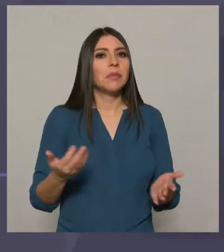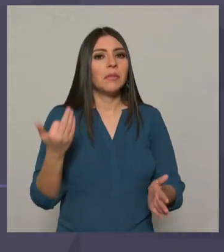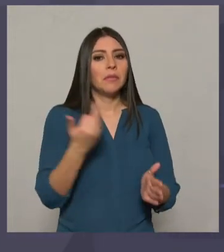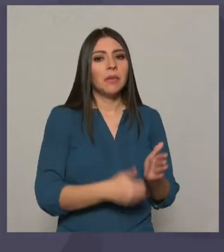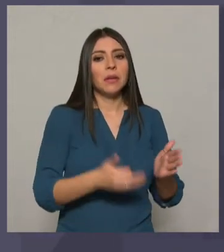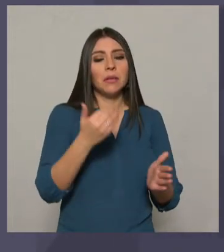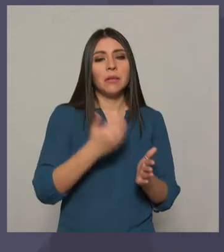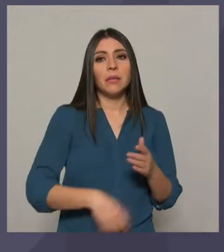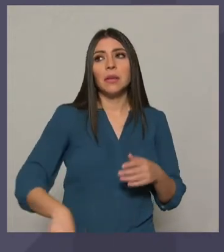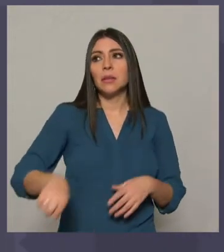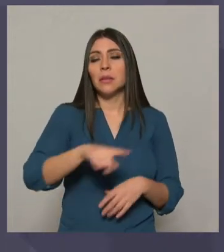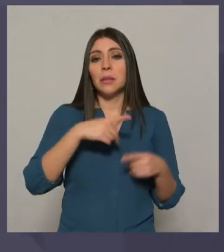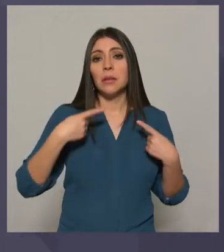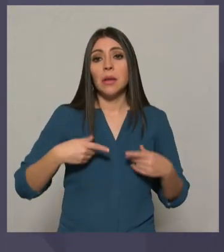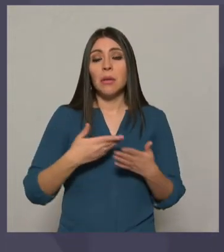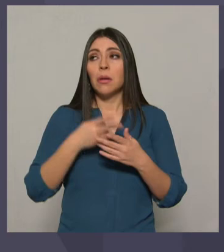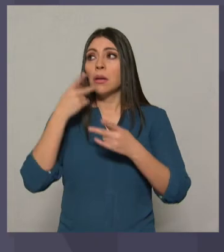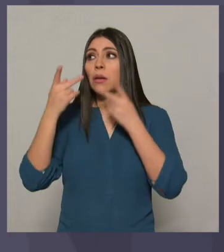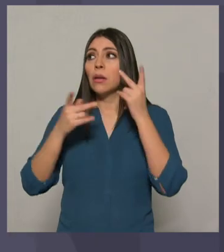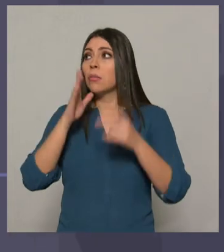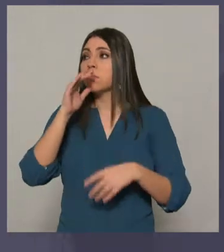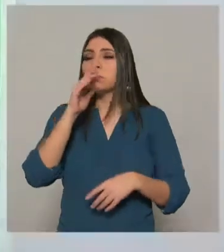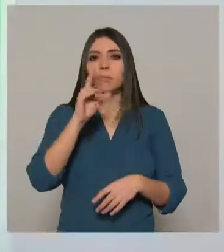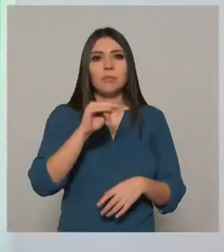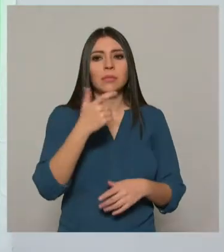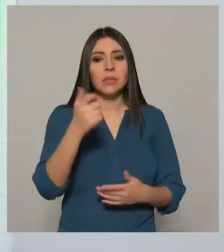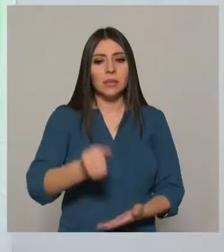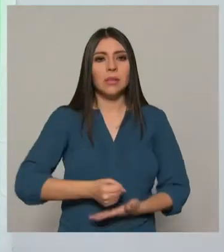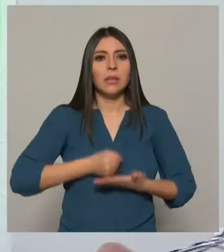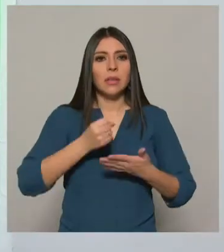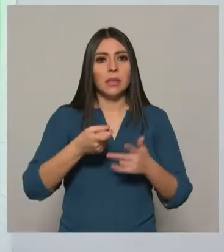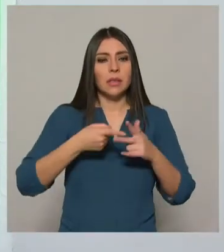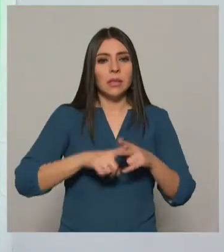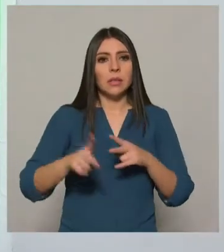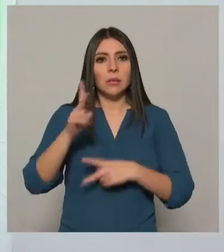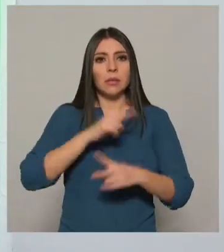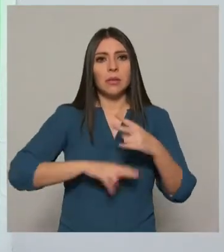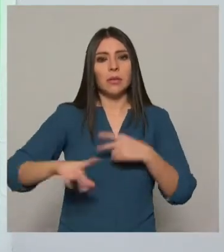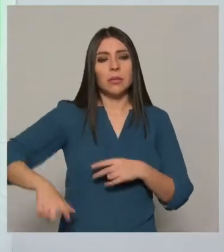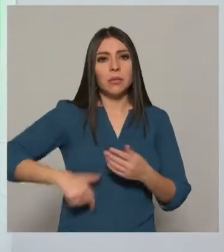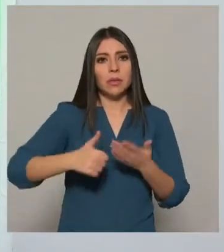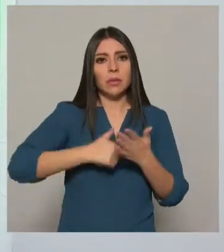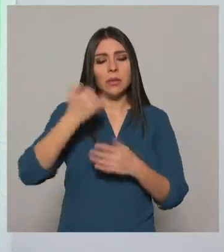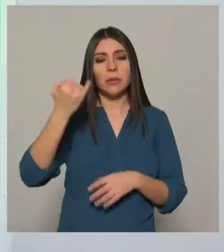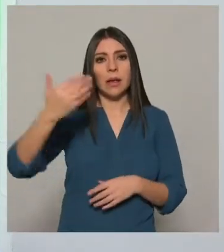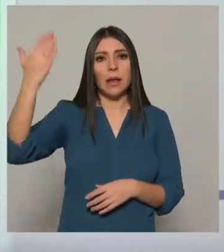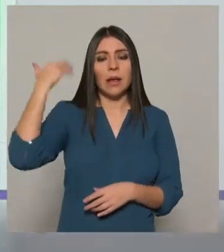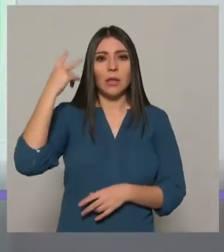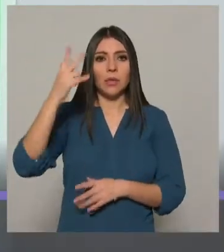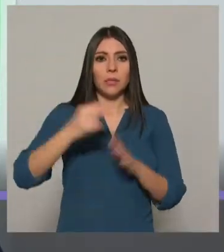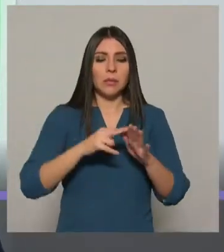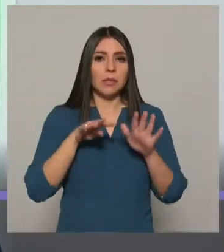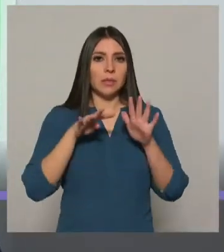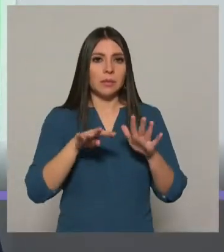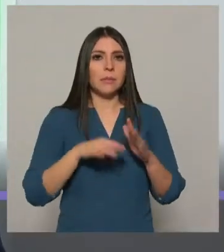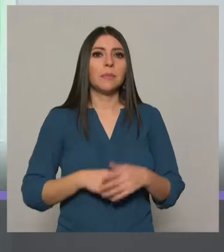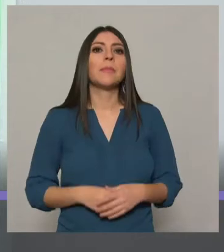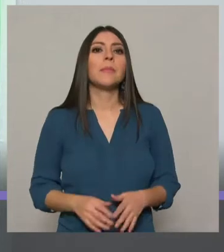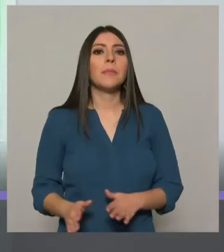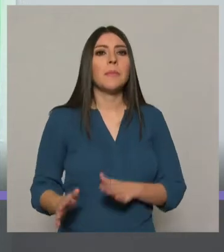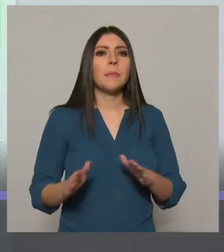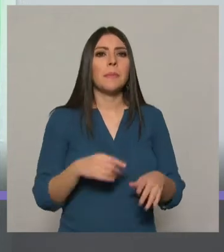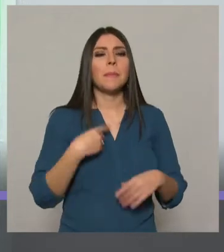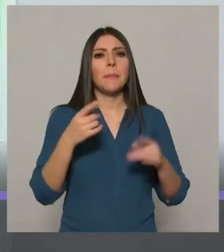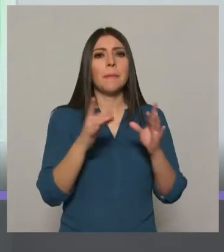No debe de haber pretextos porque el recurso se está dotando desde el Congreso de la Ciudad como se hizo en el 2019. Y solamente para decir, a